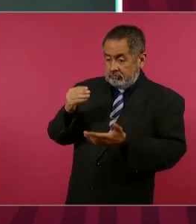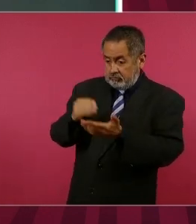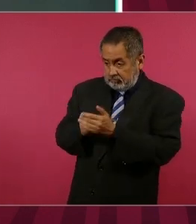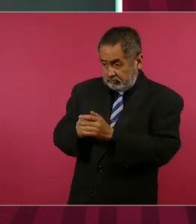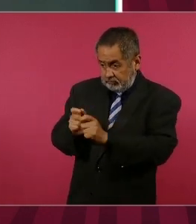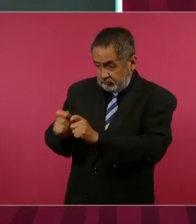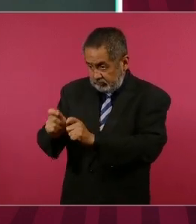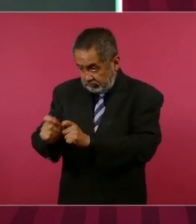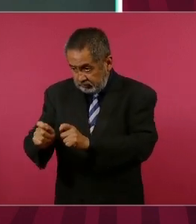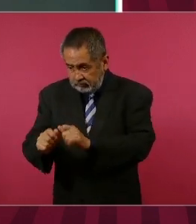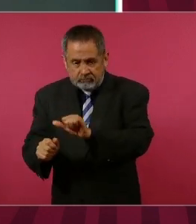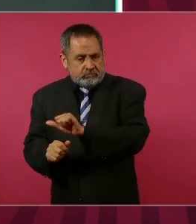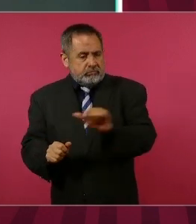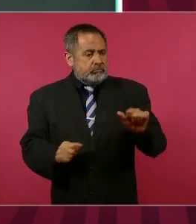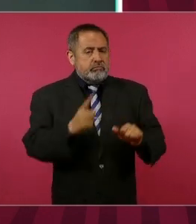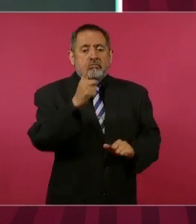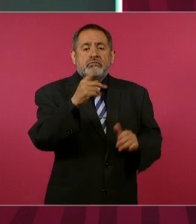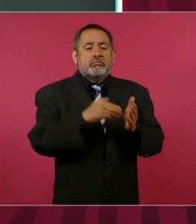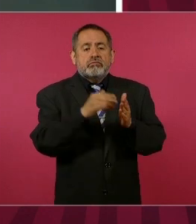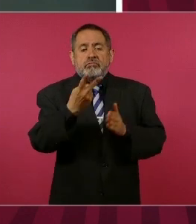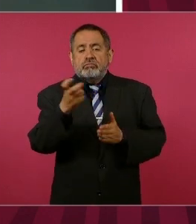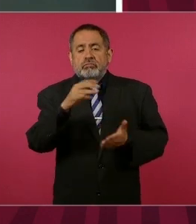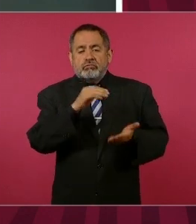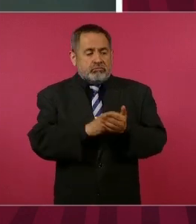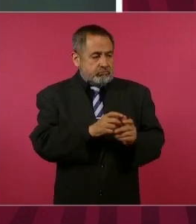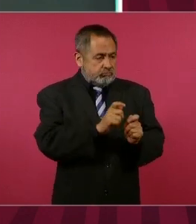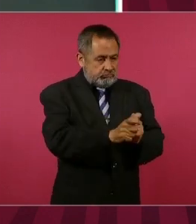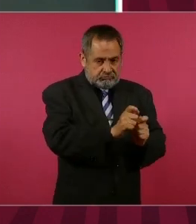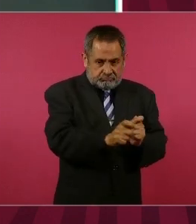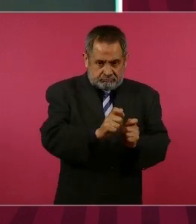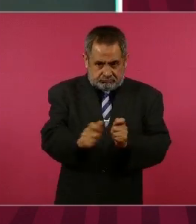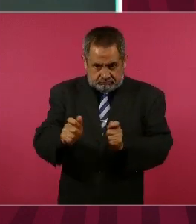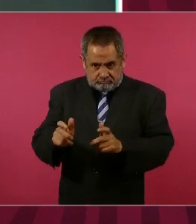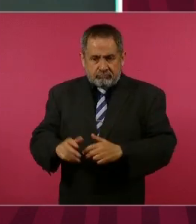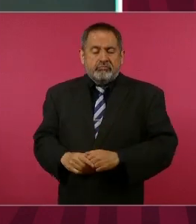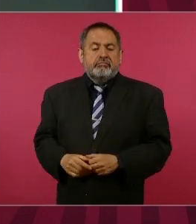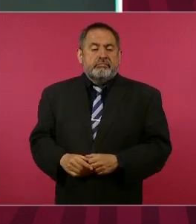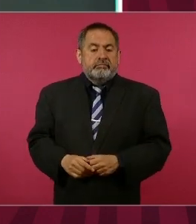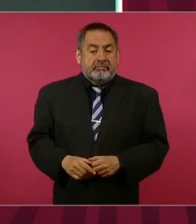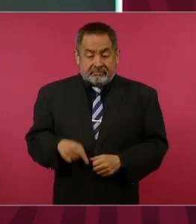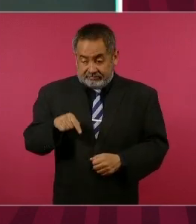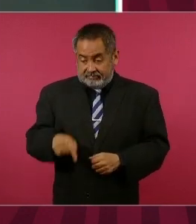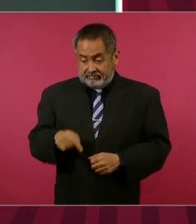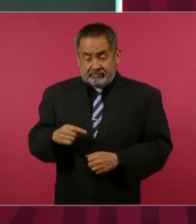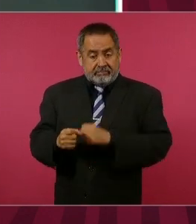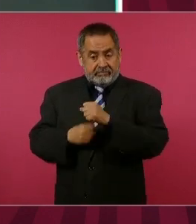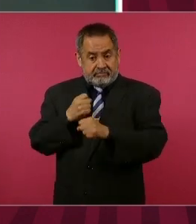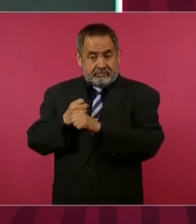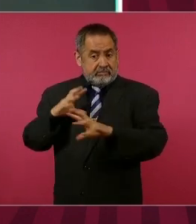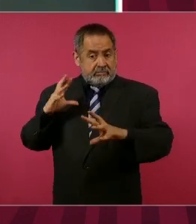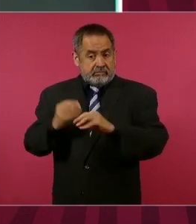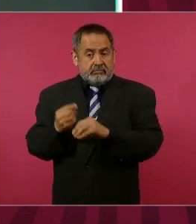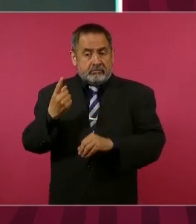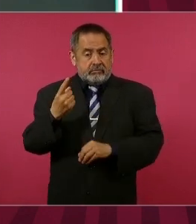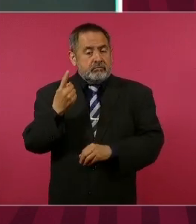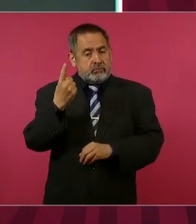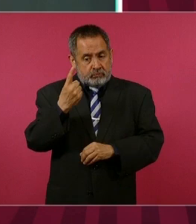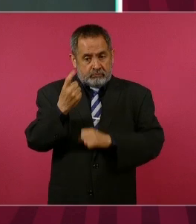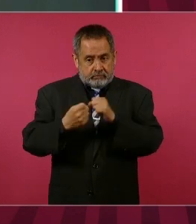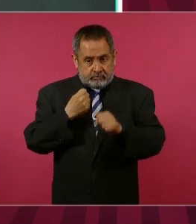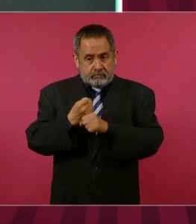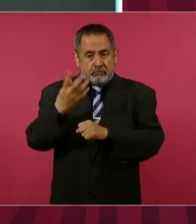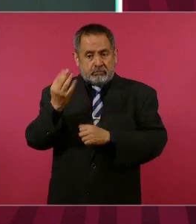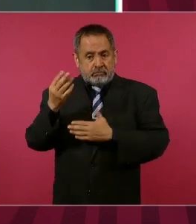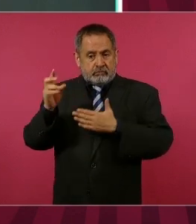pesos a 1.200.000 mil. Adicionalmente, en este año, 9 meses de administración, con